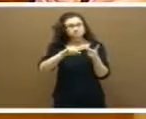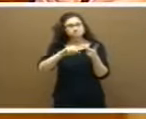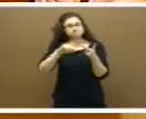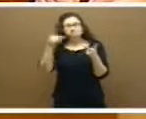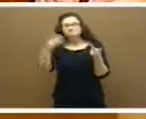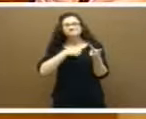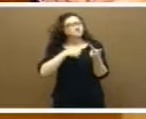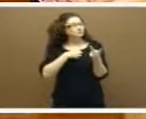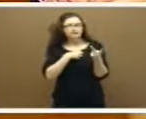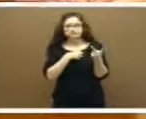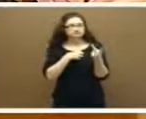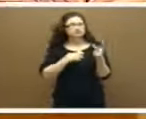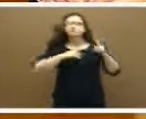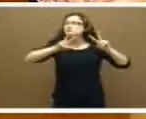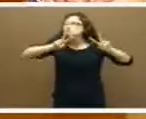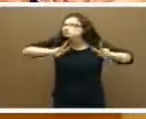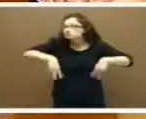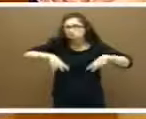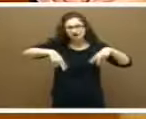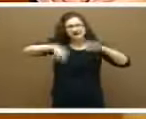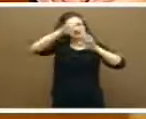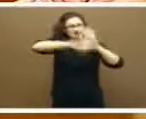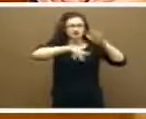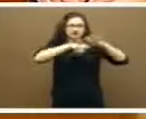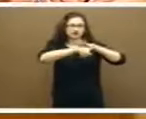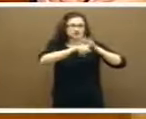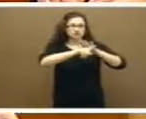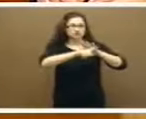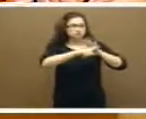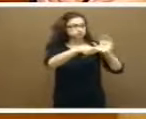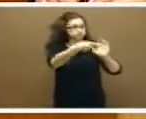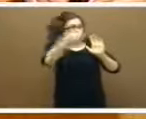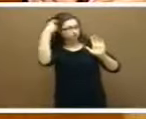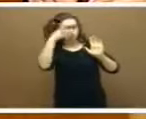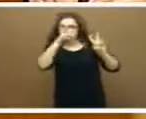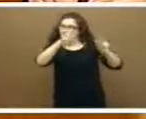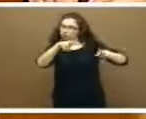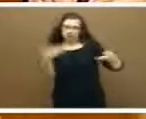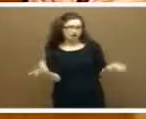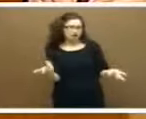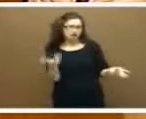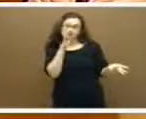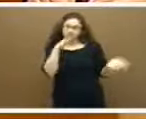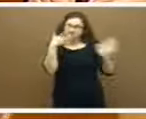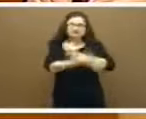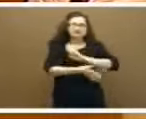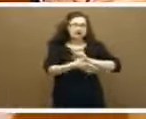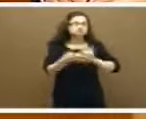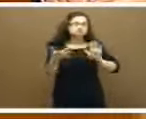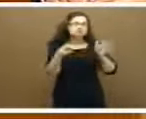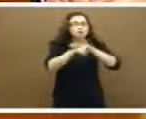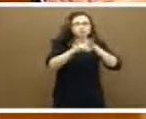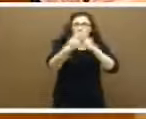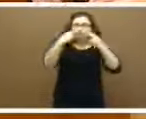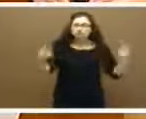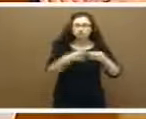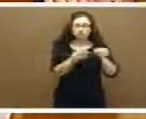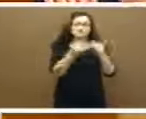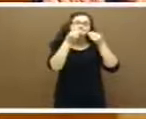podemos prescindir en ningún caso de las reglas de gestión, de las concretas reglas de gestión que aseguran el buen uso de los recursos públicos, que es, sin duda